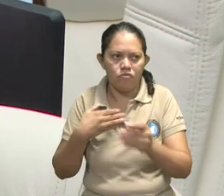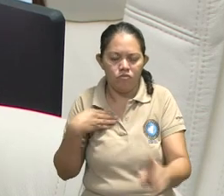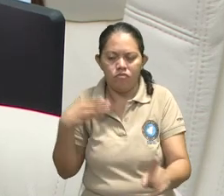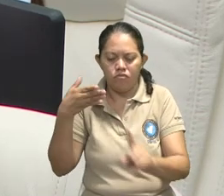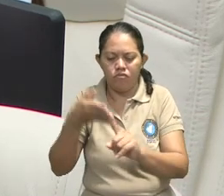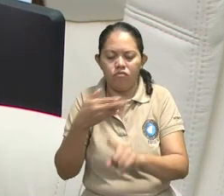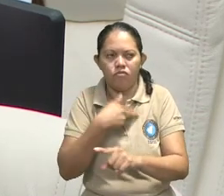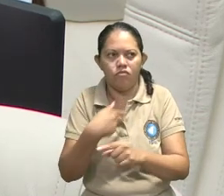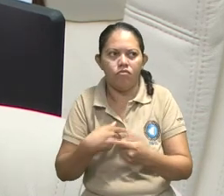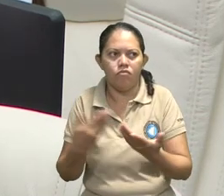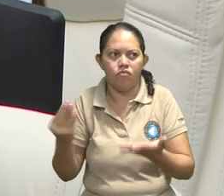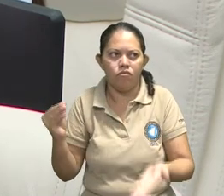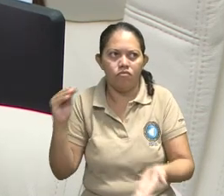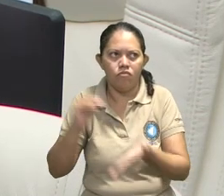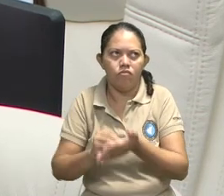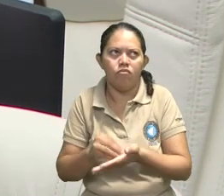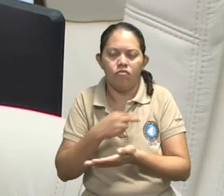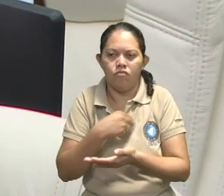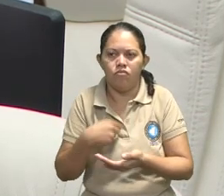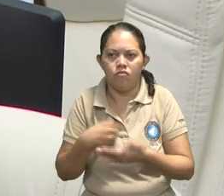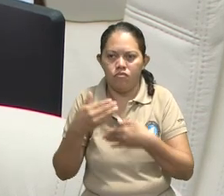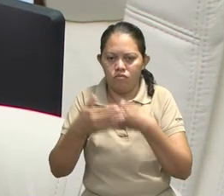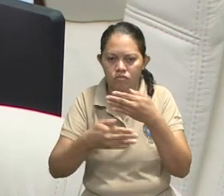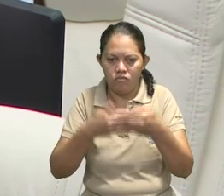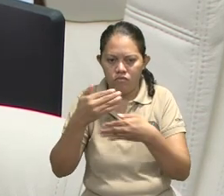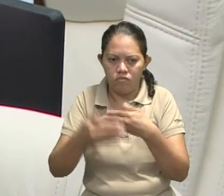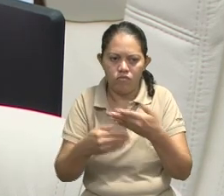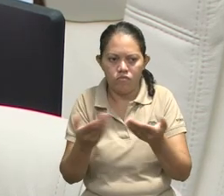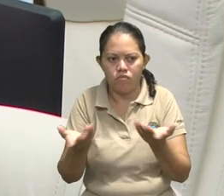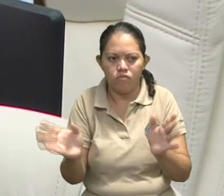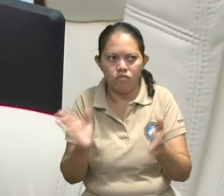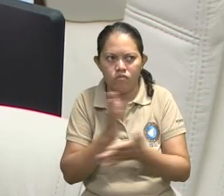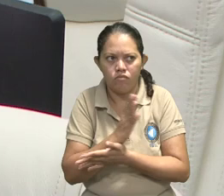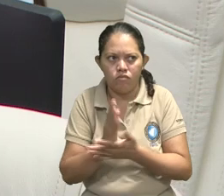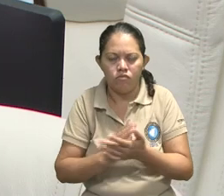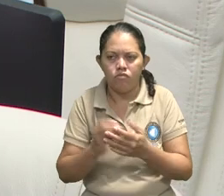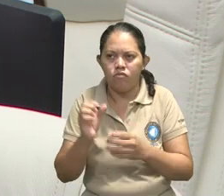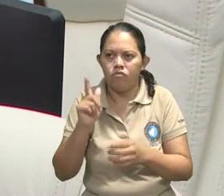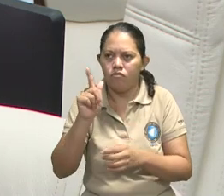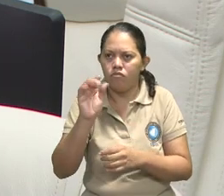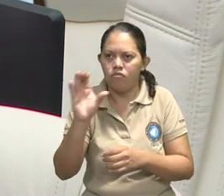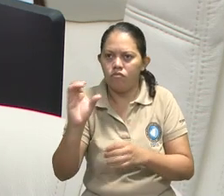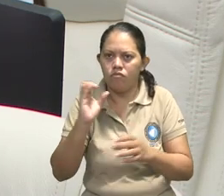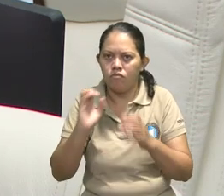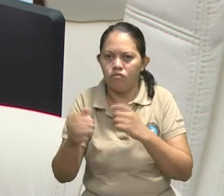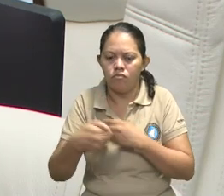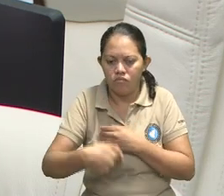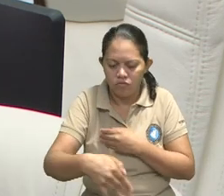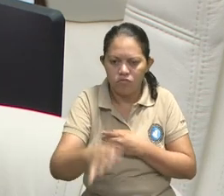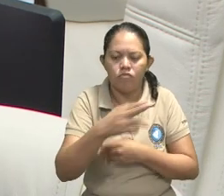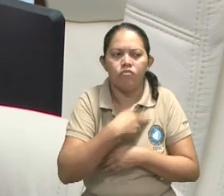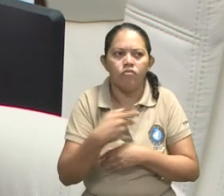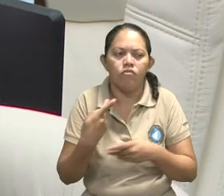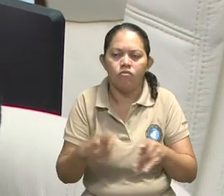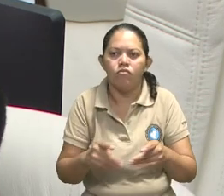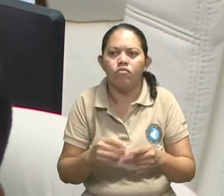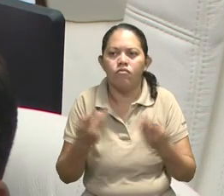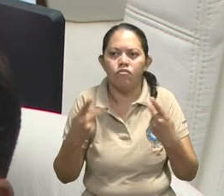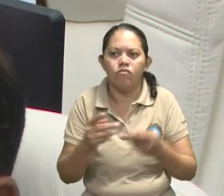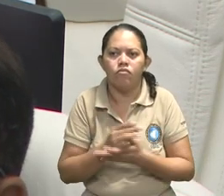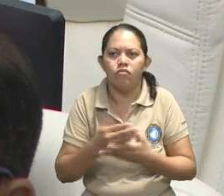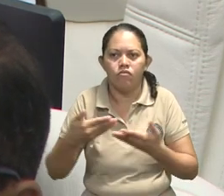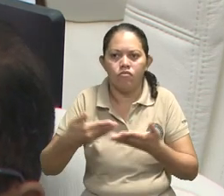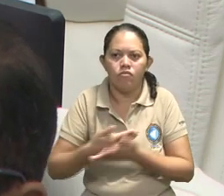fundamental, tomando en cuenta el avance vertiginoso que han tenido las telecomunicaciones en la última década, conlleva a